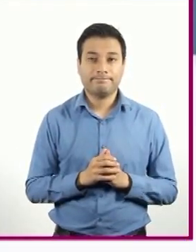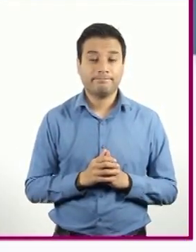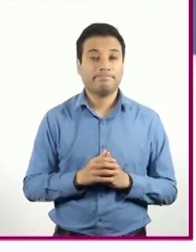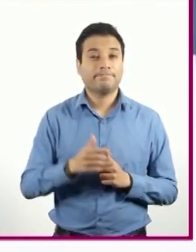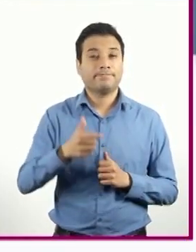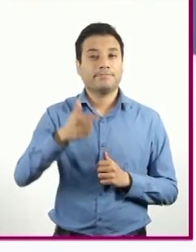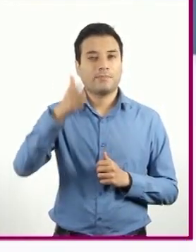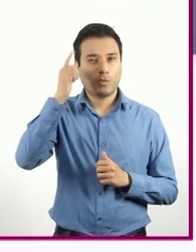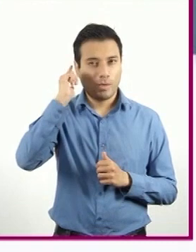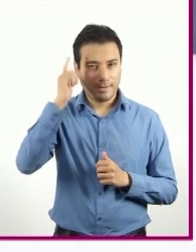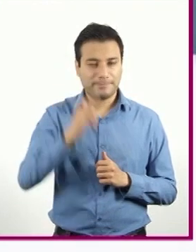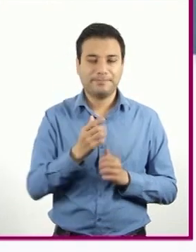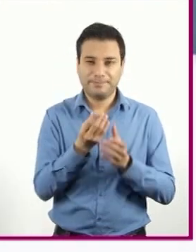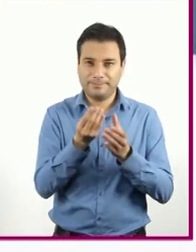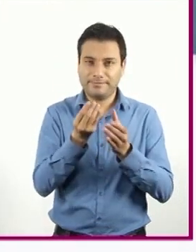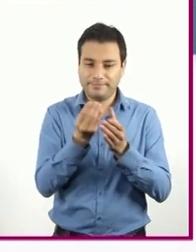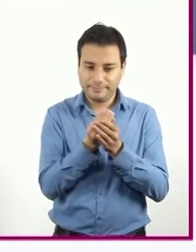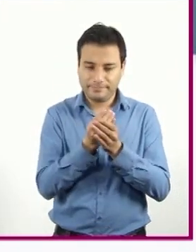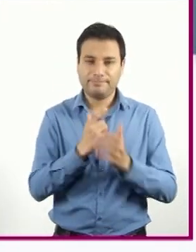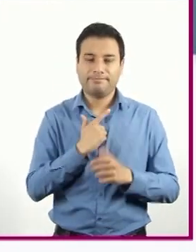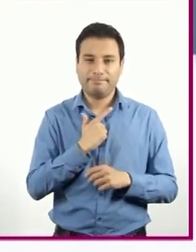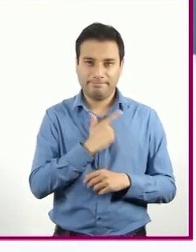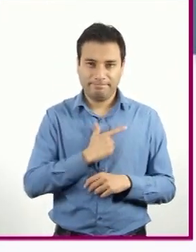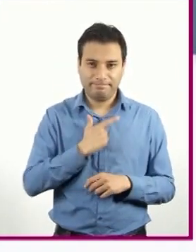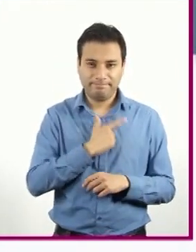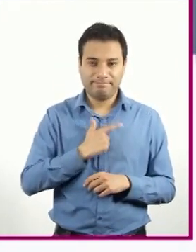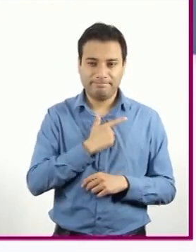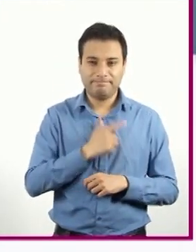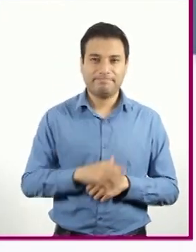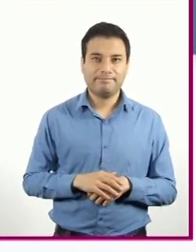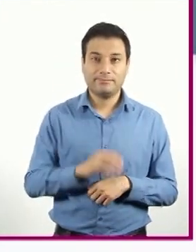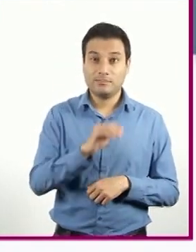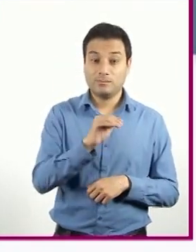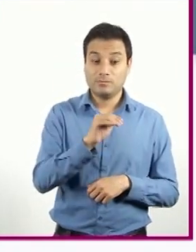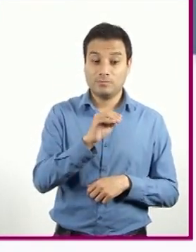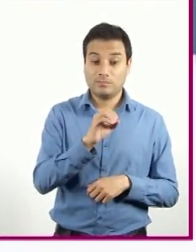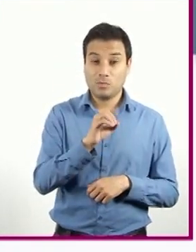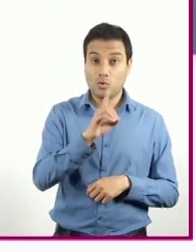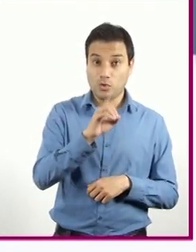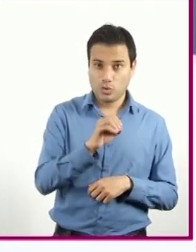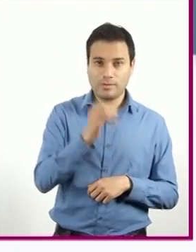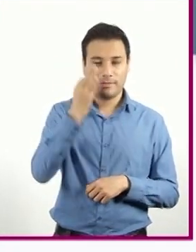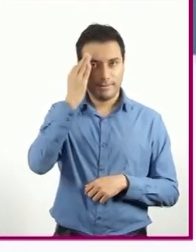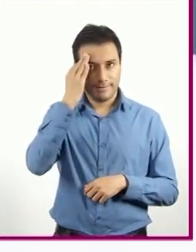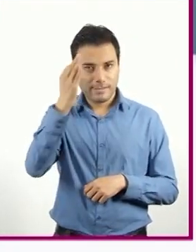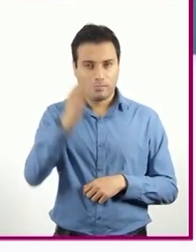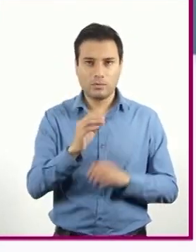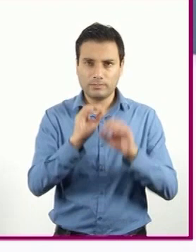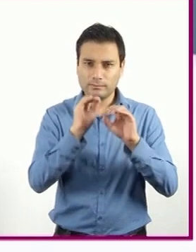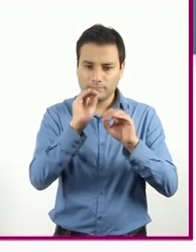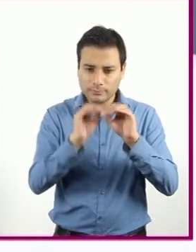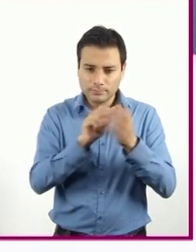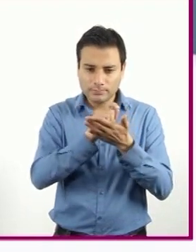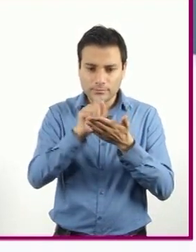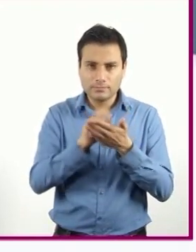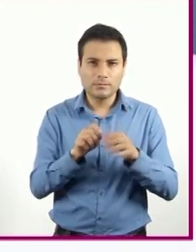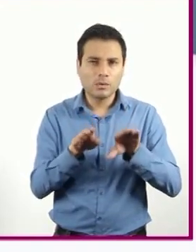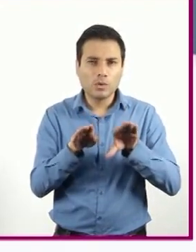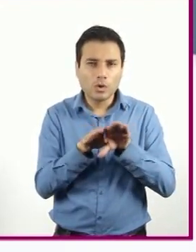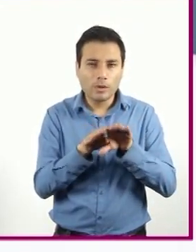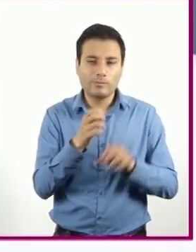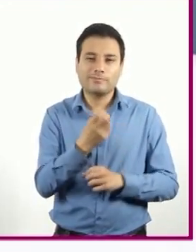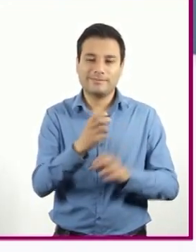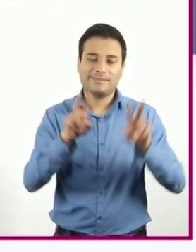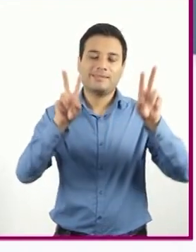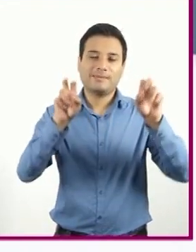Esperamos que hayas disfrutado de esta sesión. Modo y tiempo. ¿Cómo lo escribo? Agradecemos